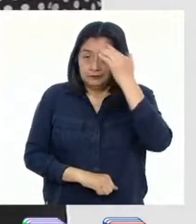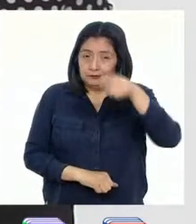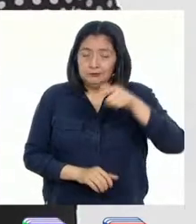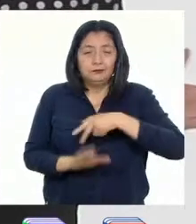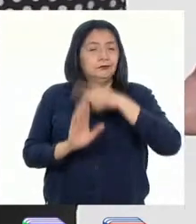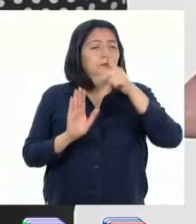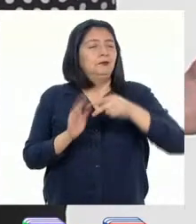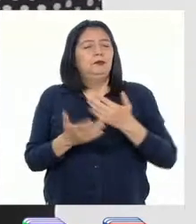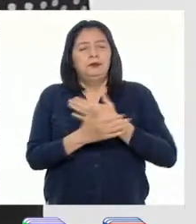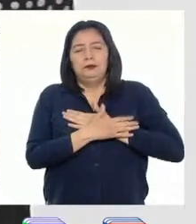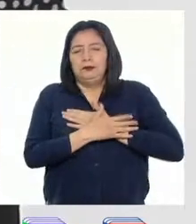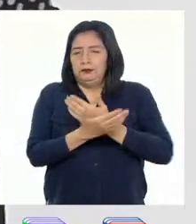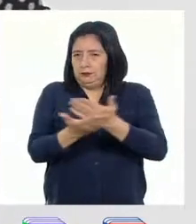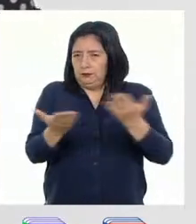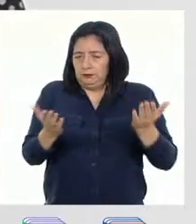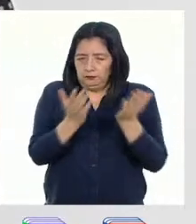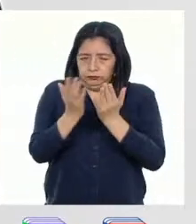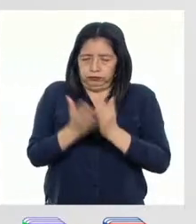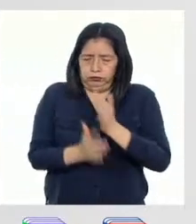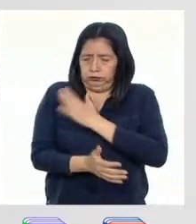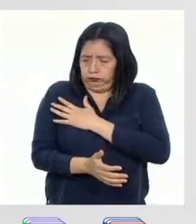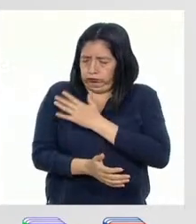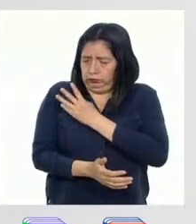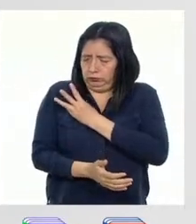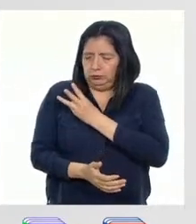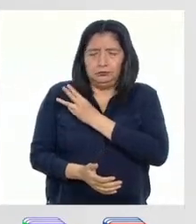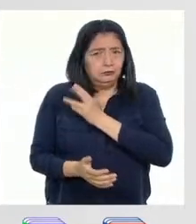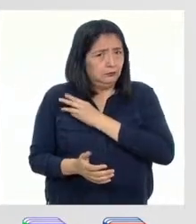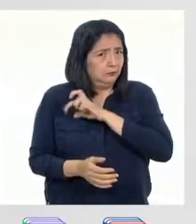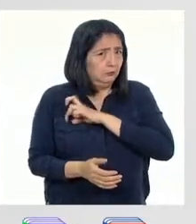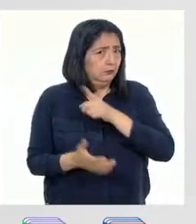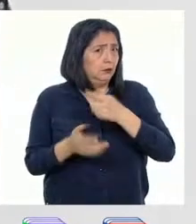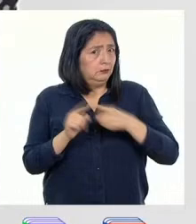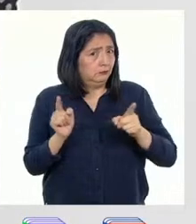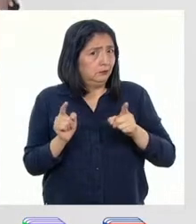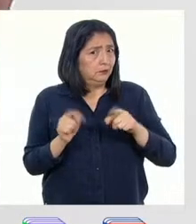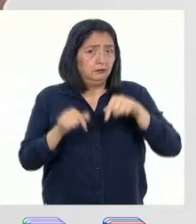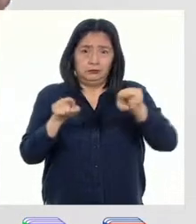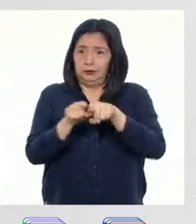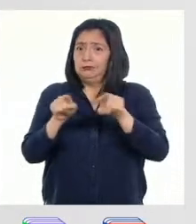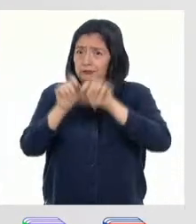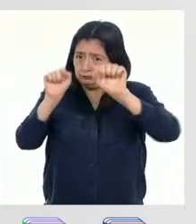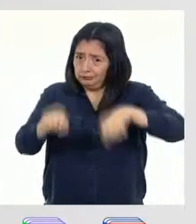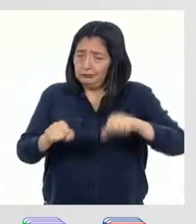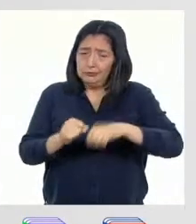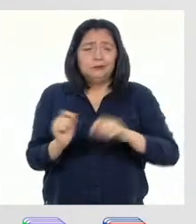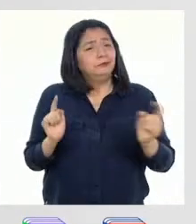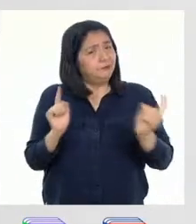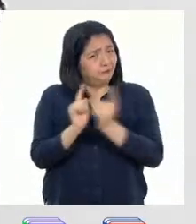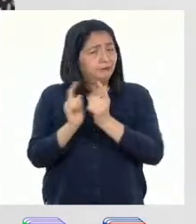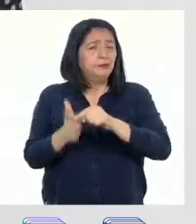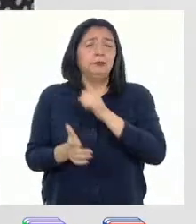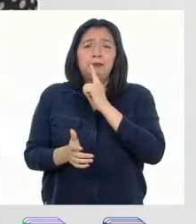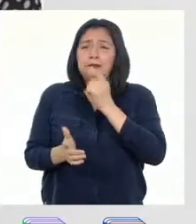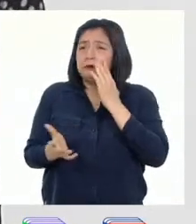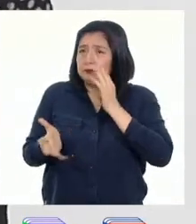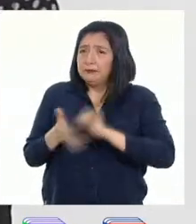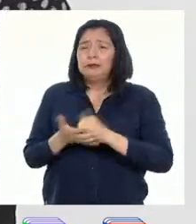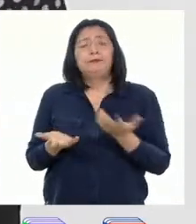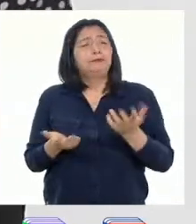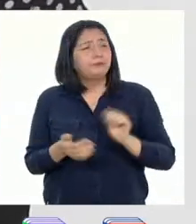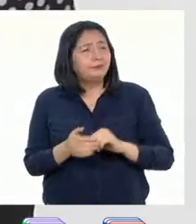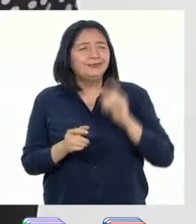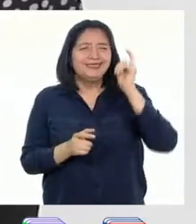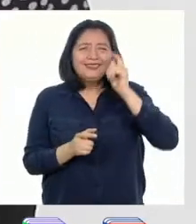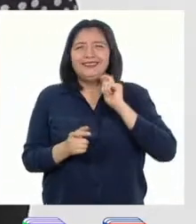programa está dirigido a nuestros queridos estudiantes de quinto y sexto grado de primaria. Pero es un espacio también para encontrarnos con nuestros padres, con nuestras